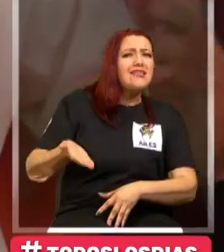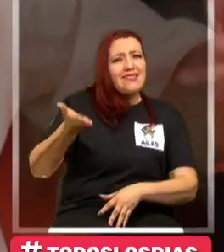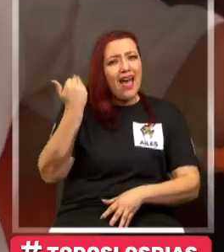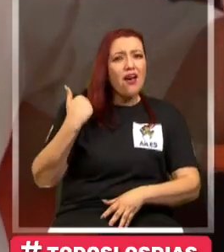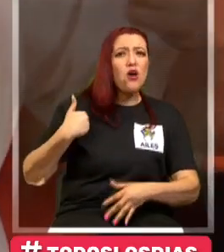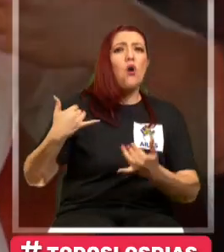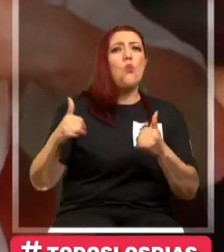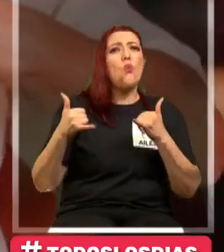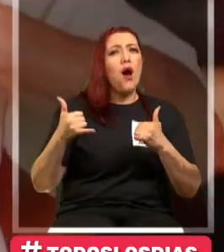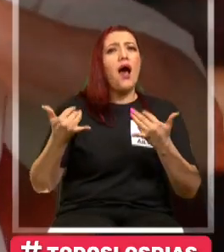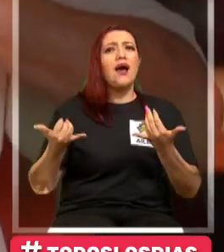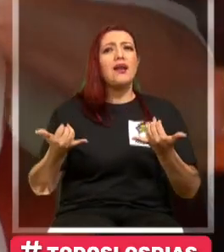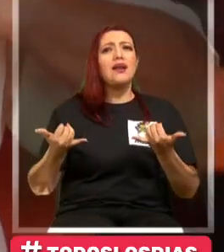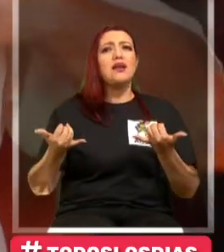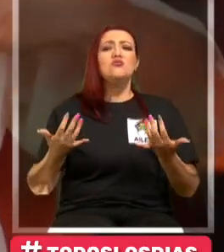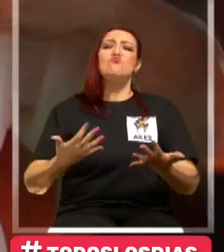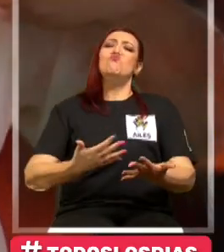mí...